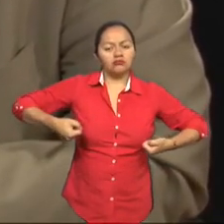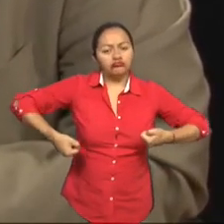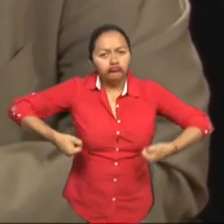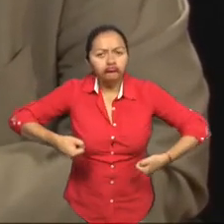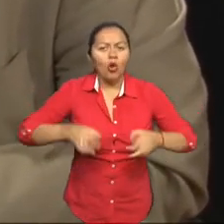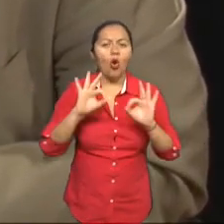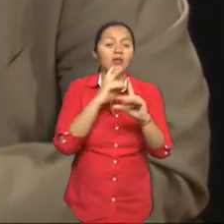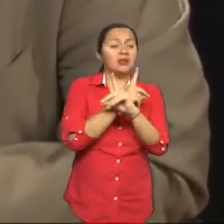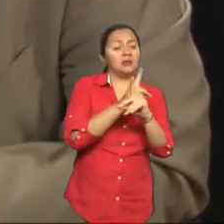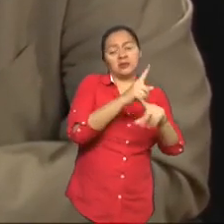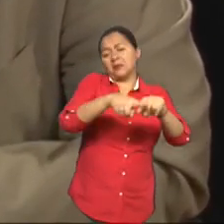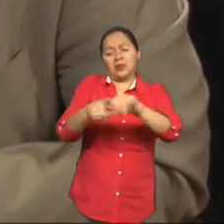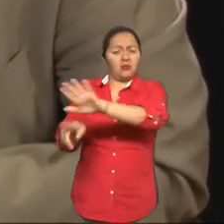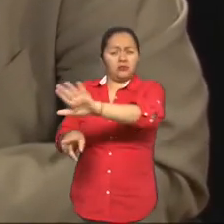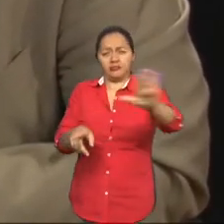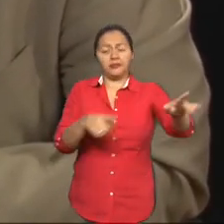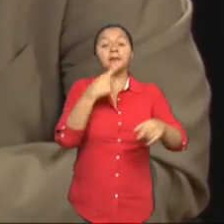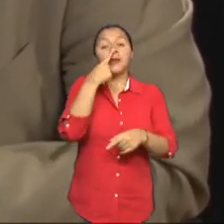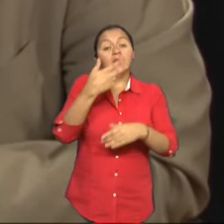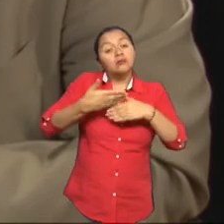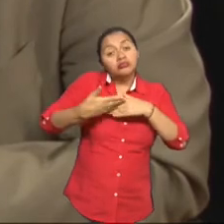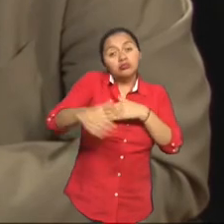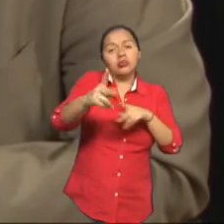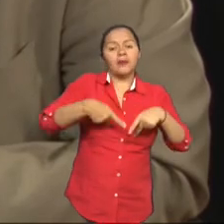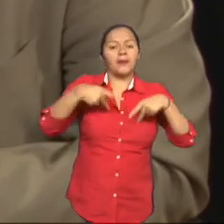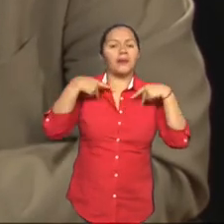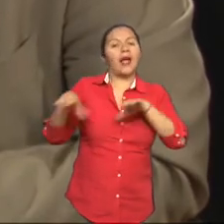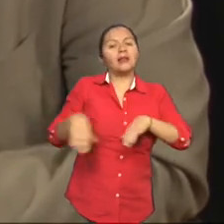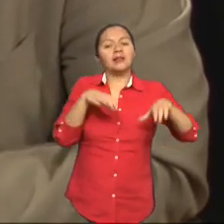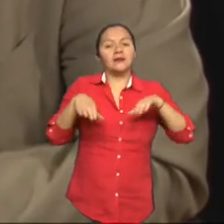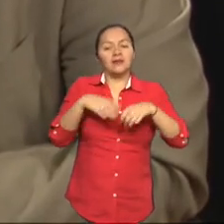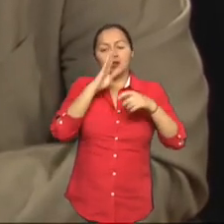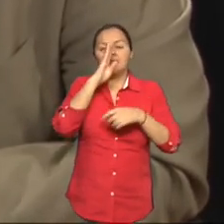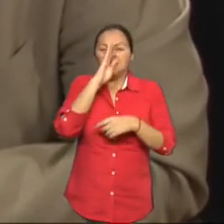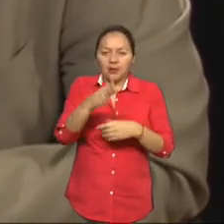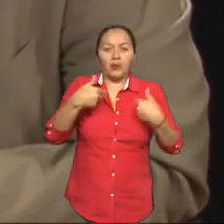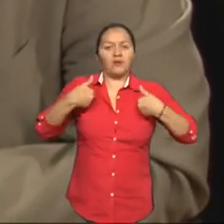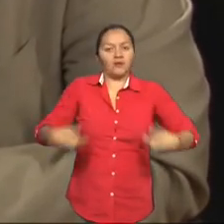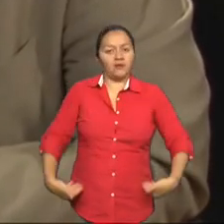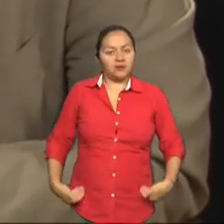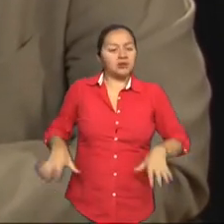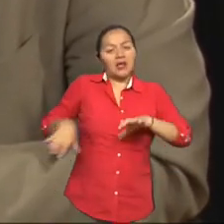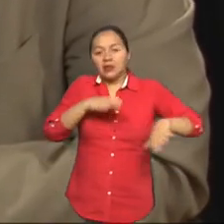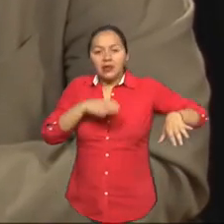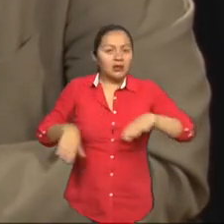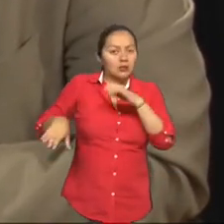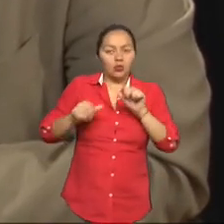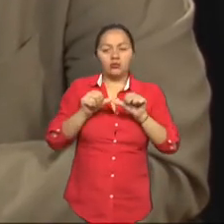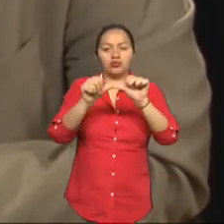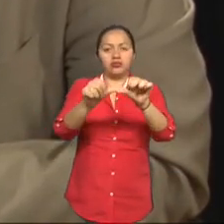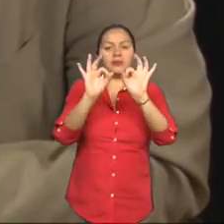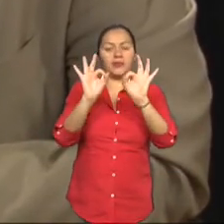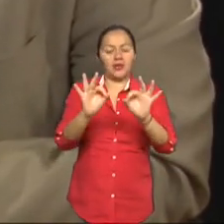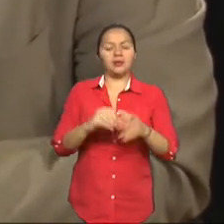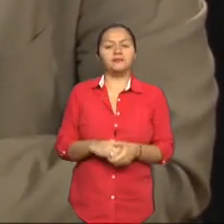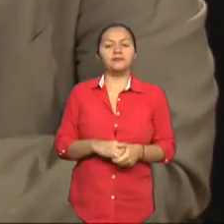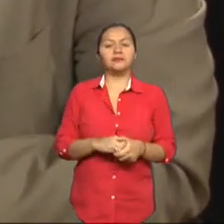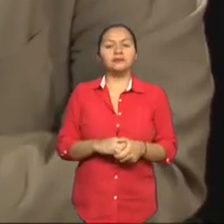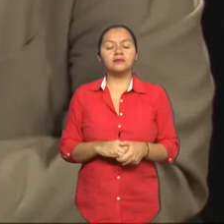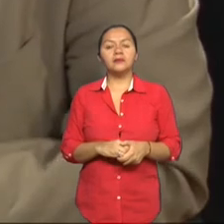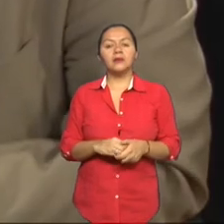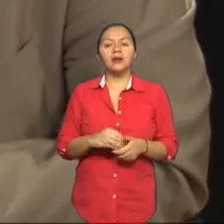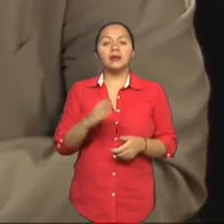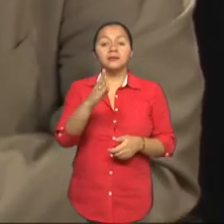discapacidad, que mantengan por el resto de sus vidas una actividad física permanente. Bueno, cuando tú